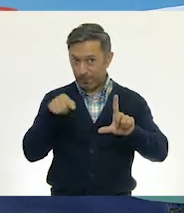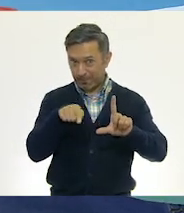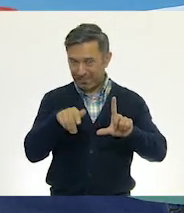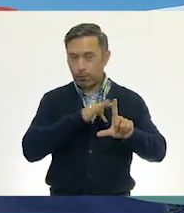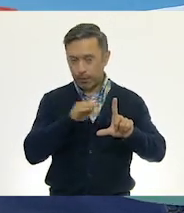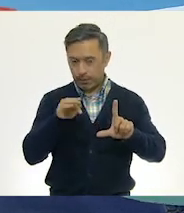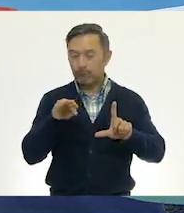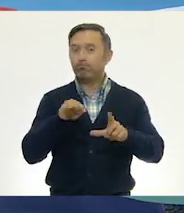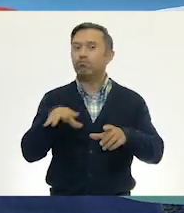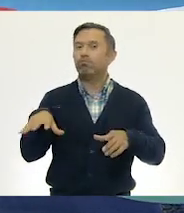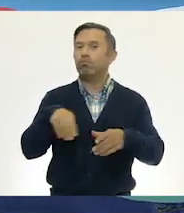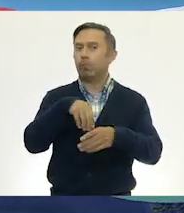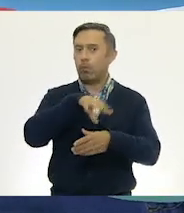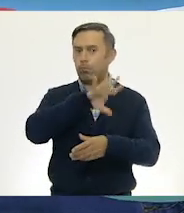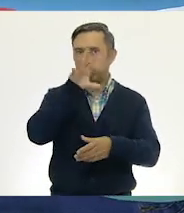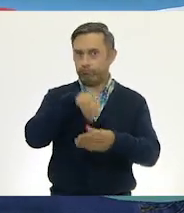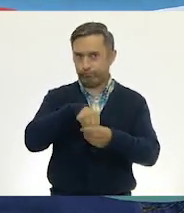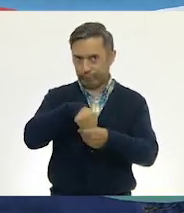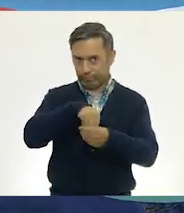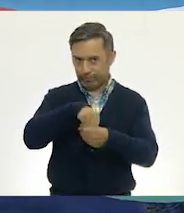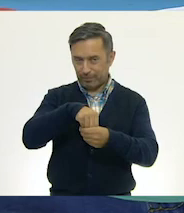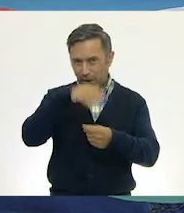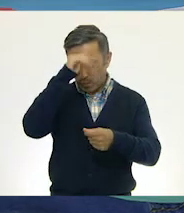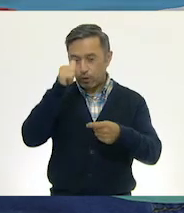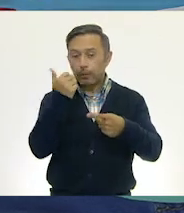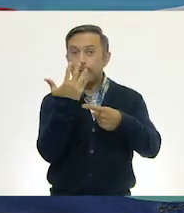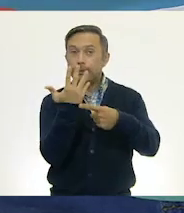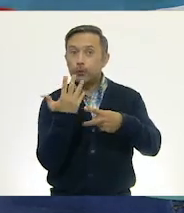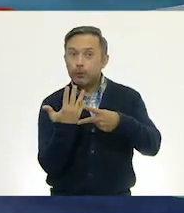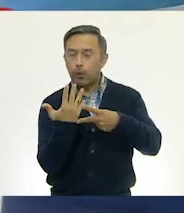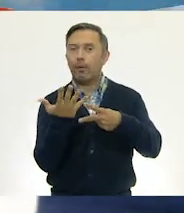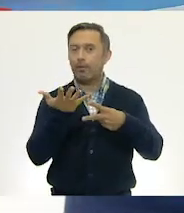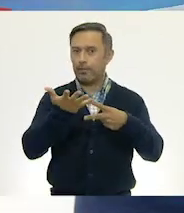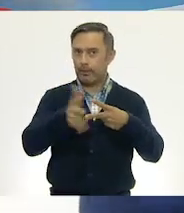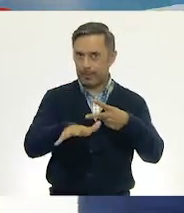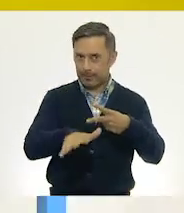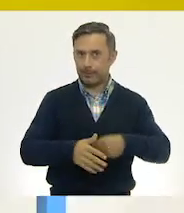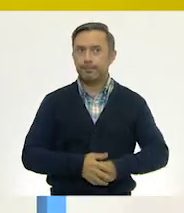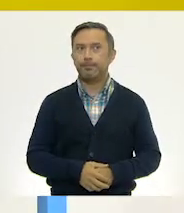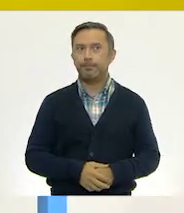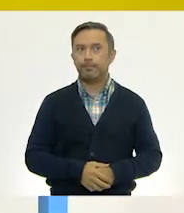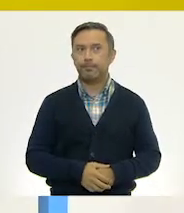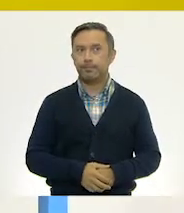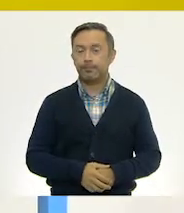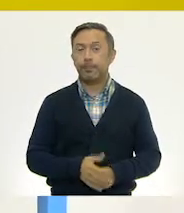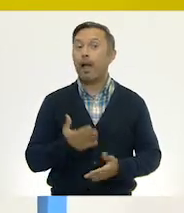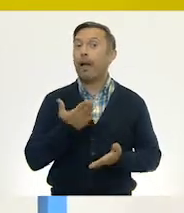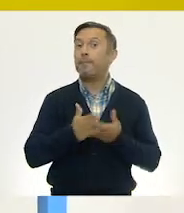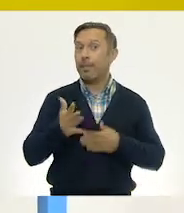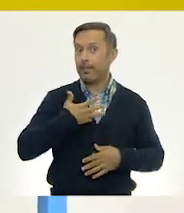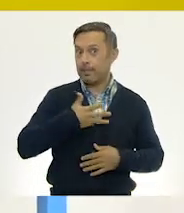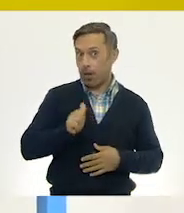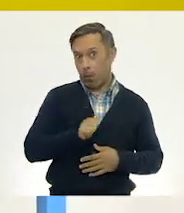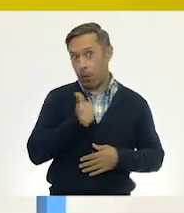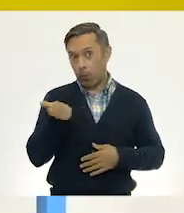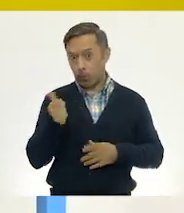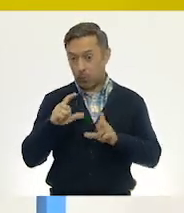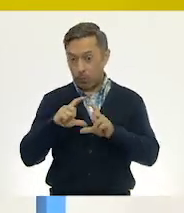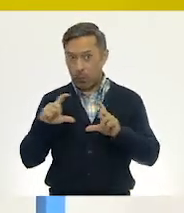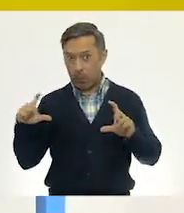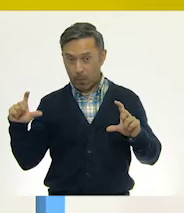son 10. Y tengo también por acá otro tablero que no está